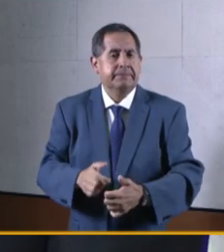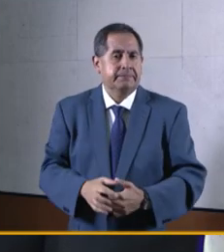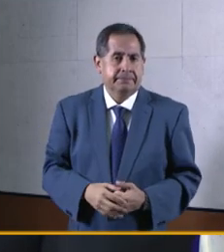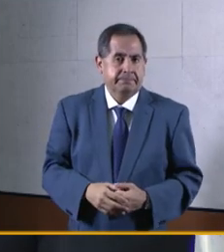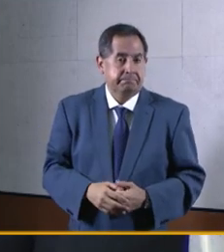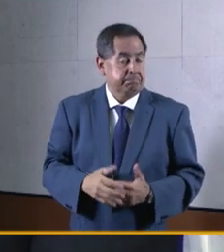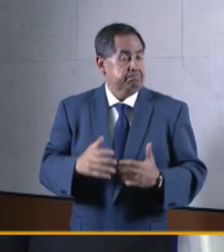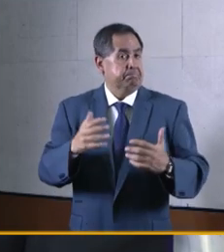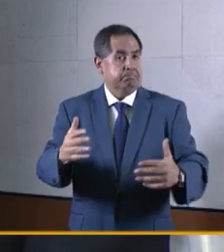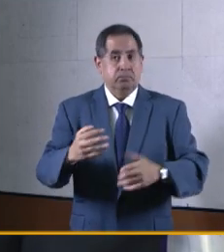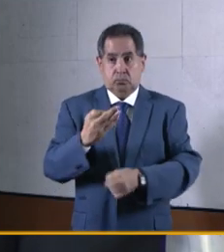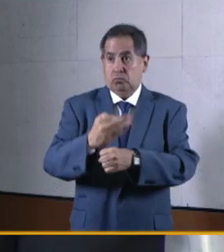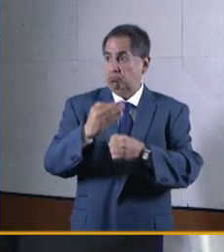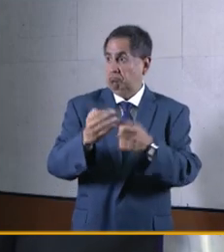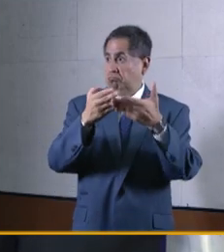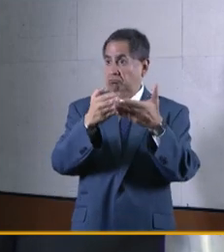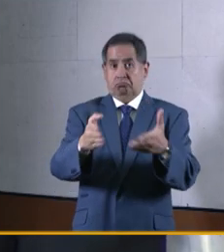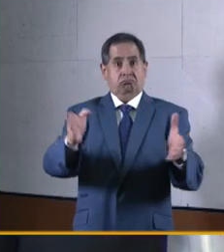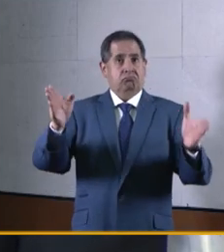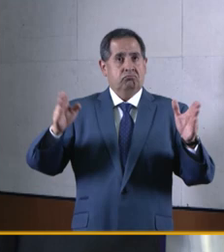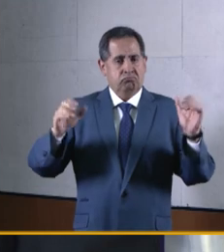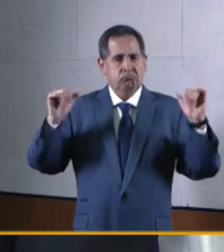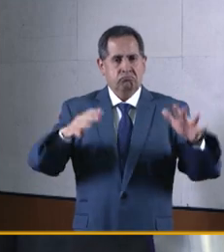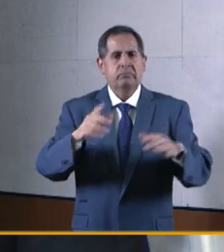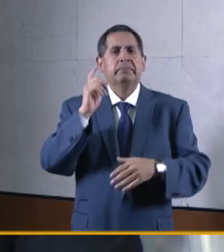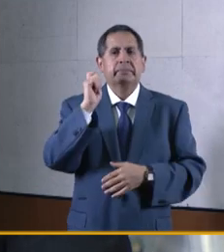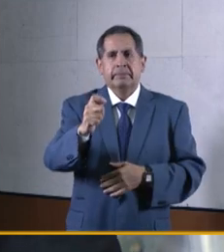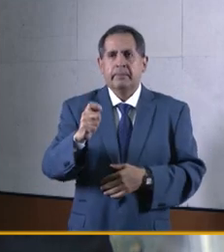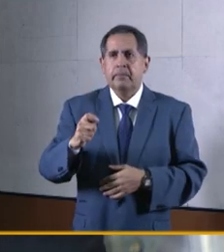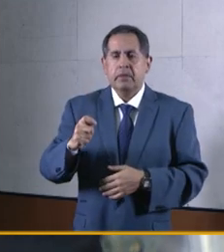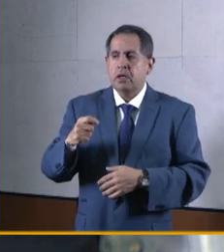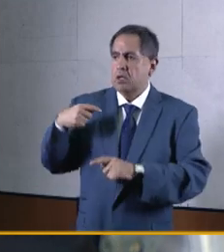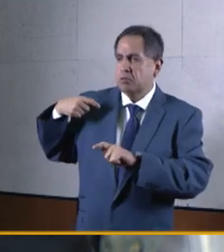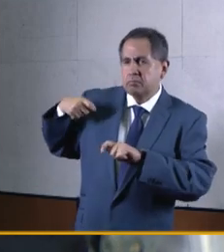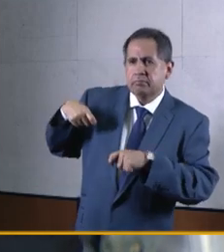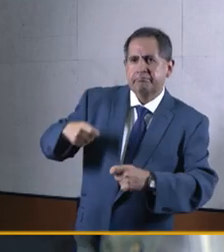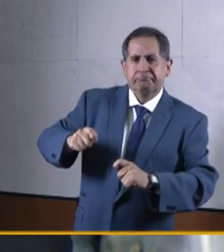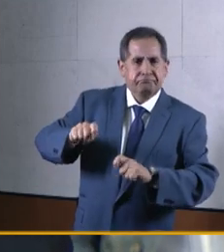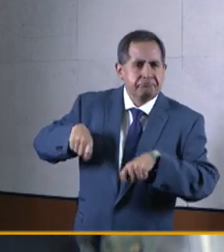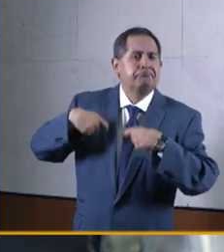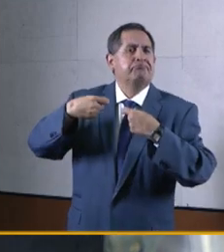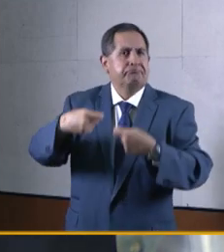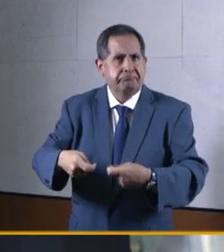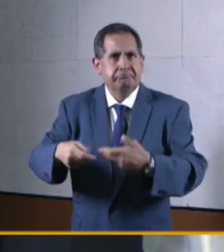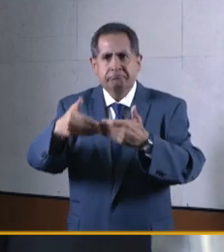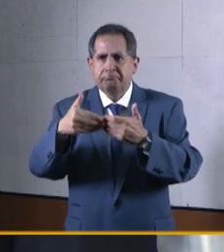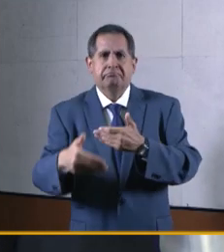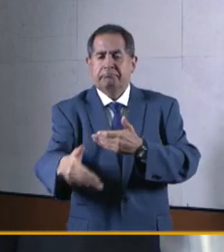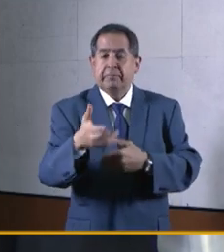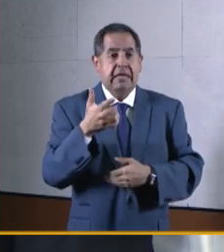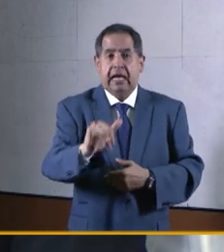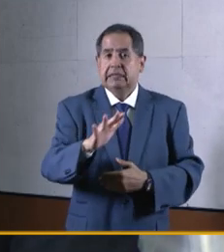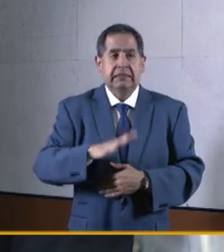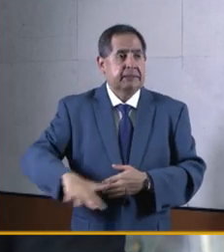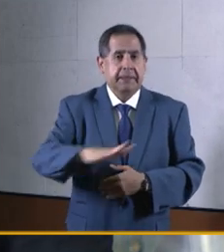esta ceremonia es un acto de tránsito en el ciclo regular de la existencia